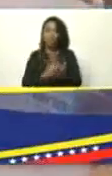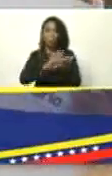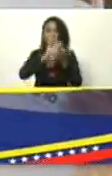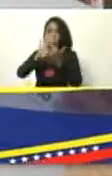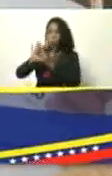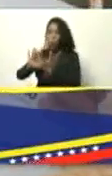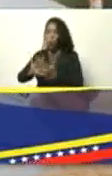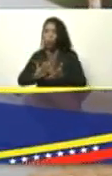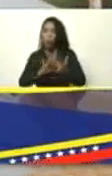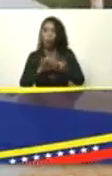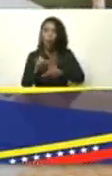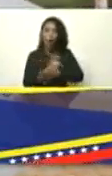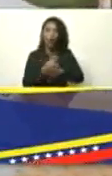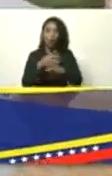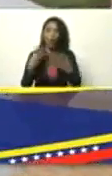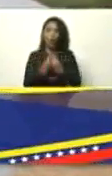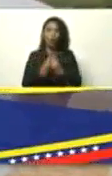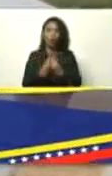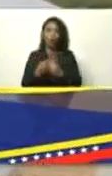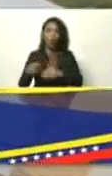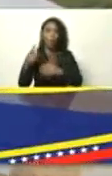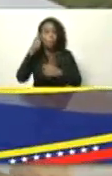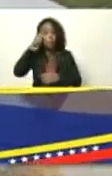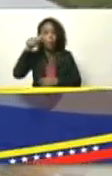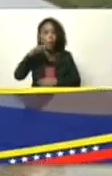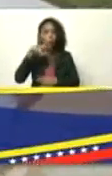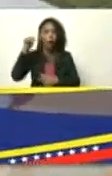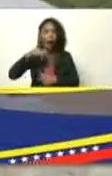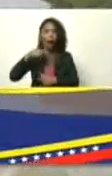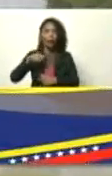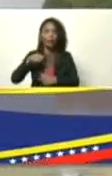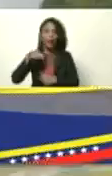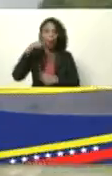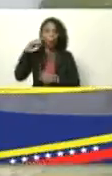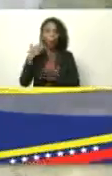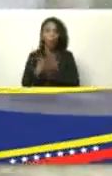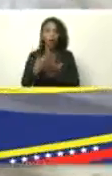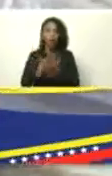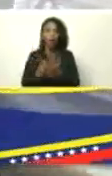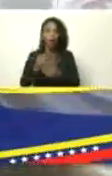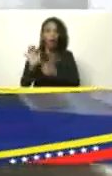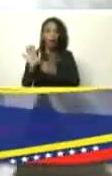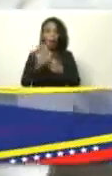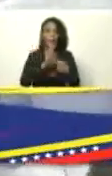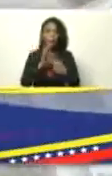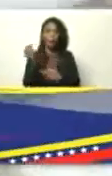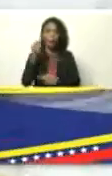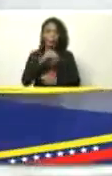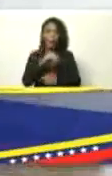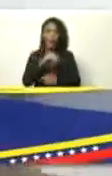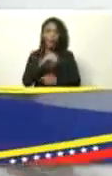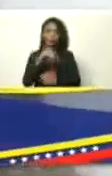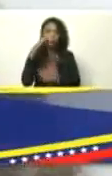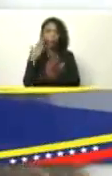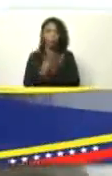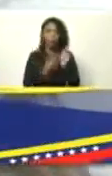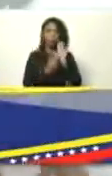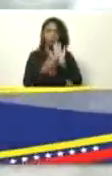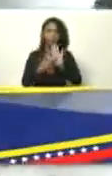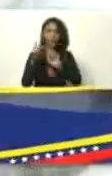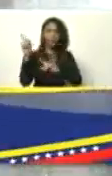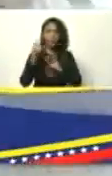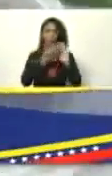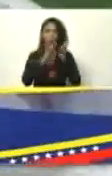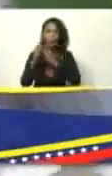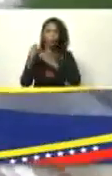conexión gobierno con nuestro pueblo. Aquí es una prueba de ejemplo, además una muestra con toda esta